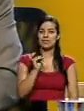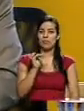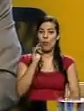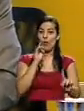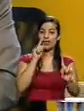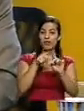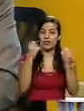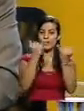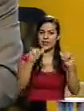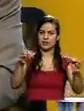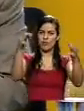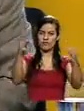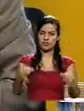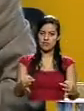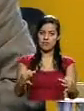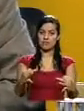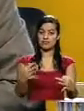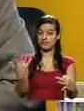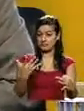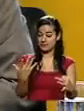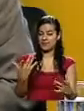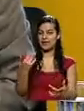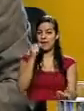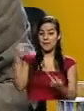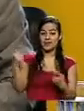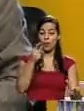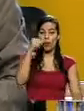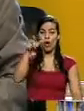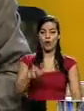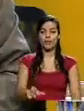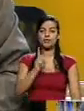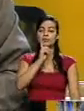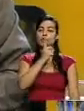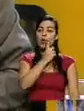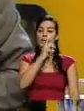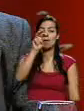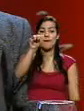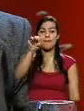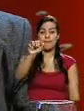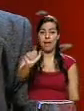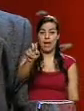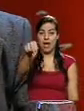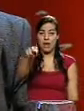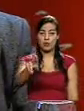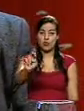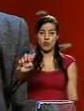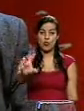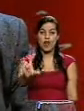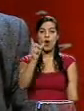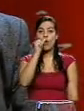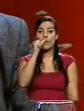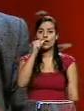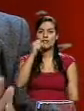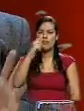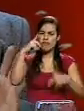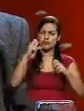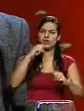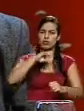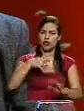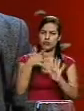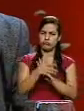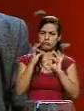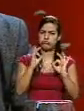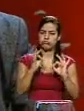la independencia definitiva, ¿no? A Manuel Carrero, historiador. Bienvenido, Manuel. Muchísimas gracias por la invitación y,